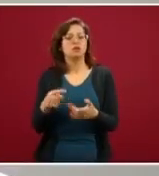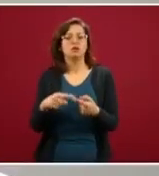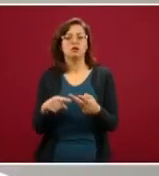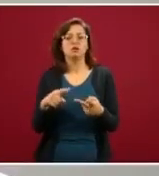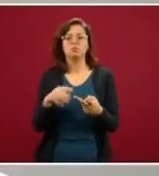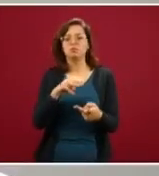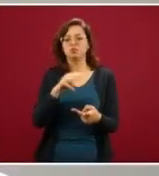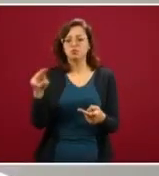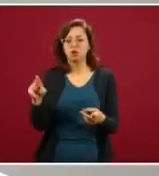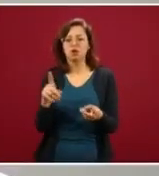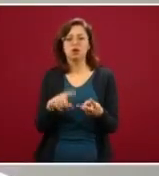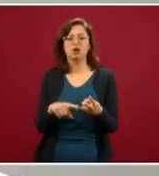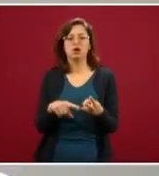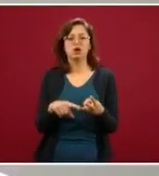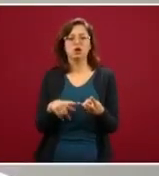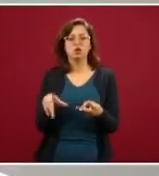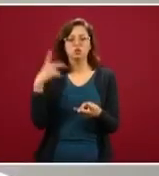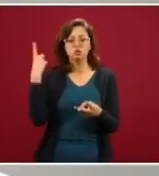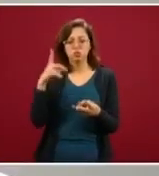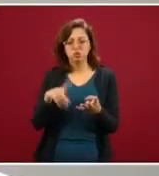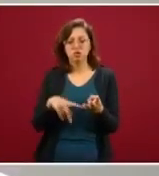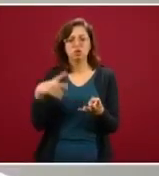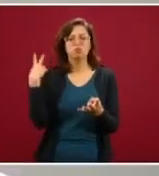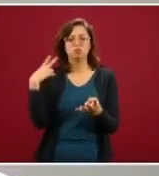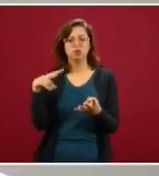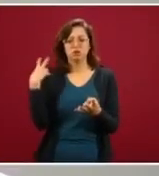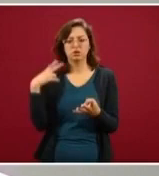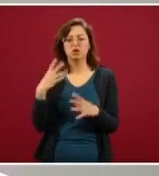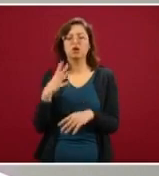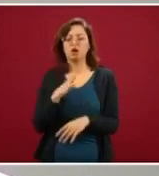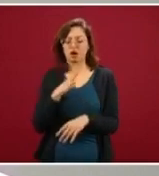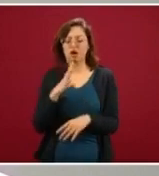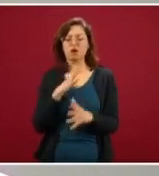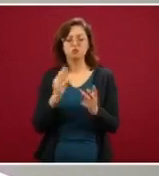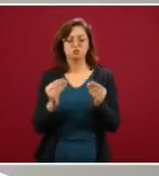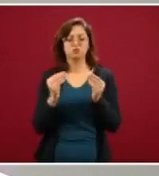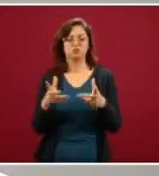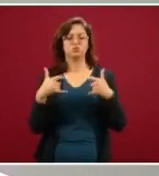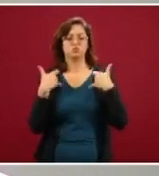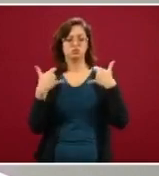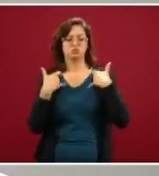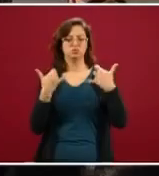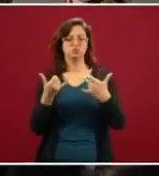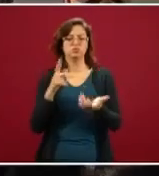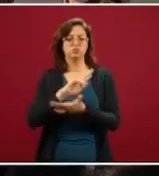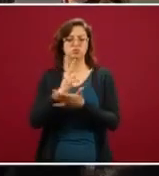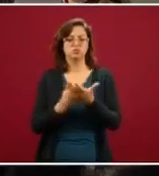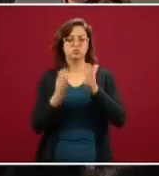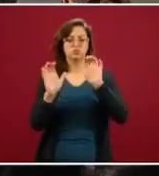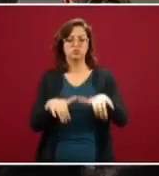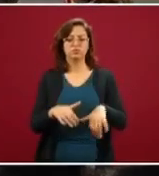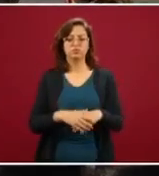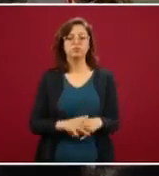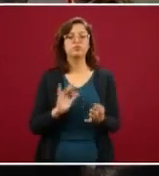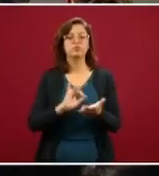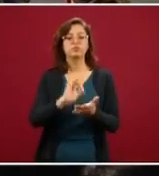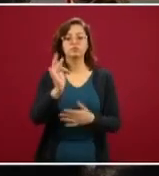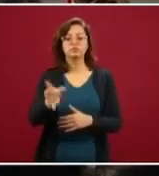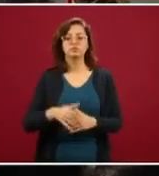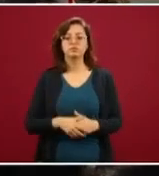en Michoacán, en Durango, en Veracruz, tenemos bastantes jóvenes dentro del programa. Gracias.